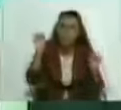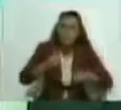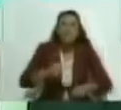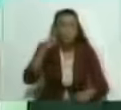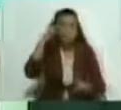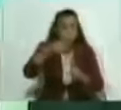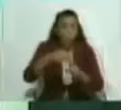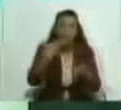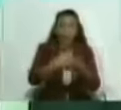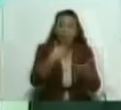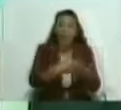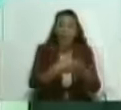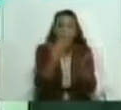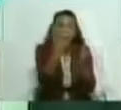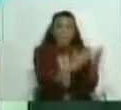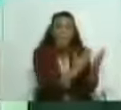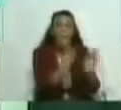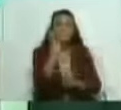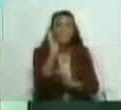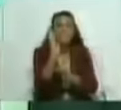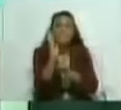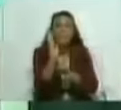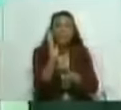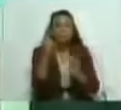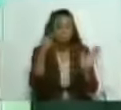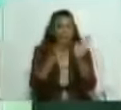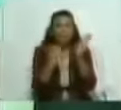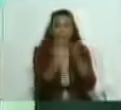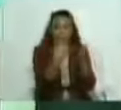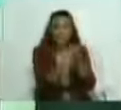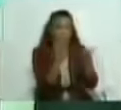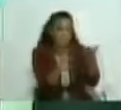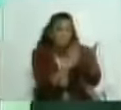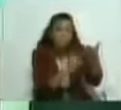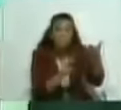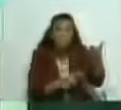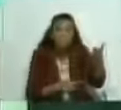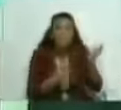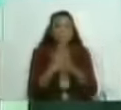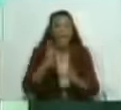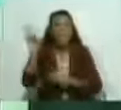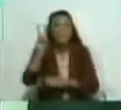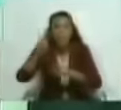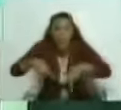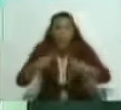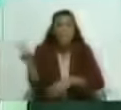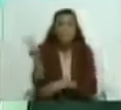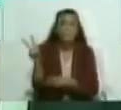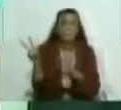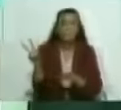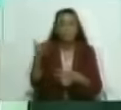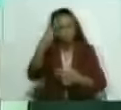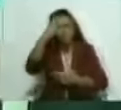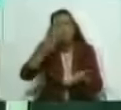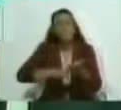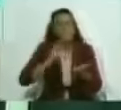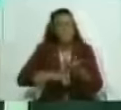está contemplado aquí en este plan B. Eso está contemplado aquí en esta Venezuela. Yo de